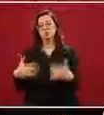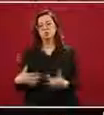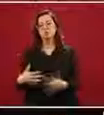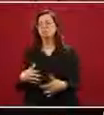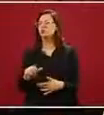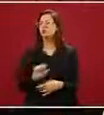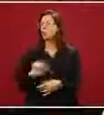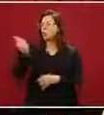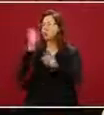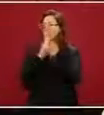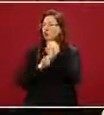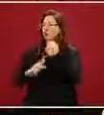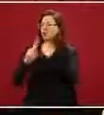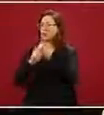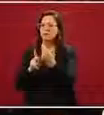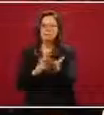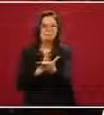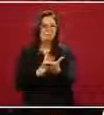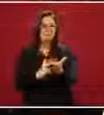Invasiones,